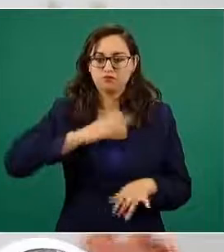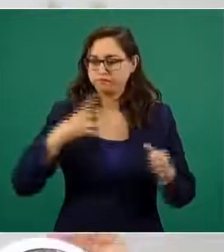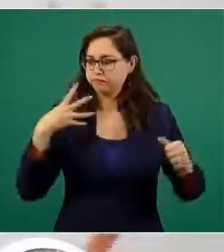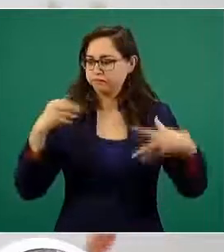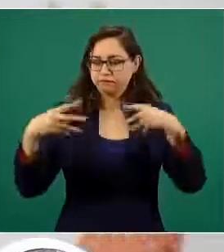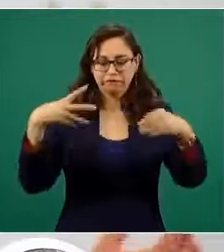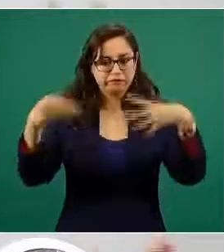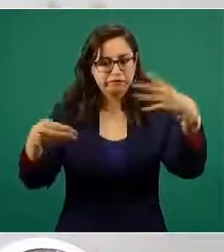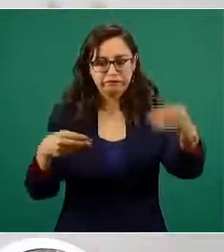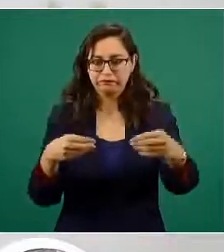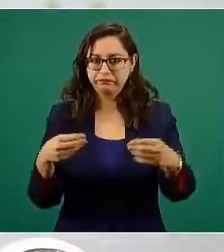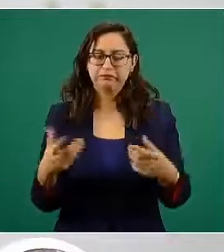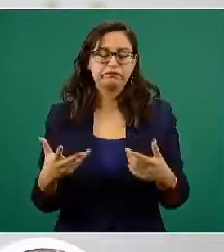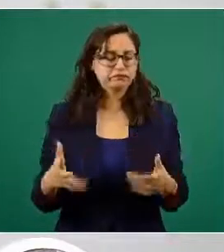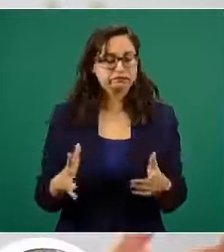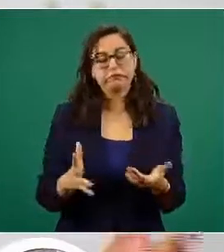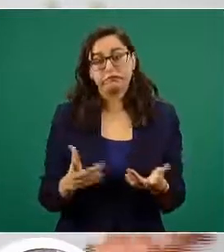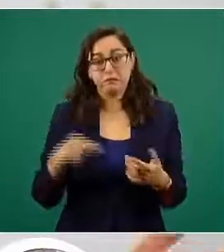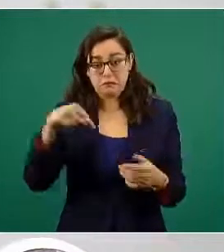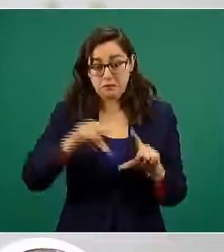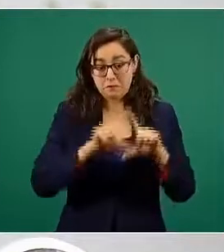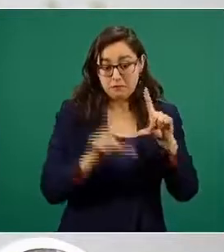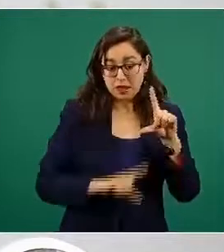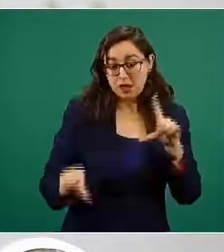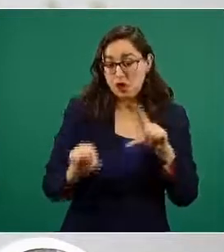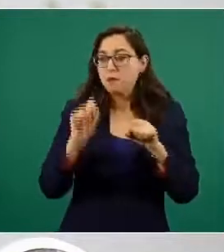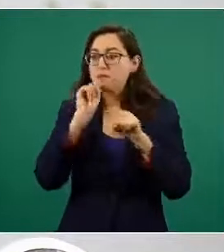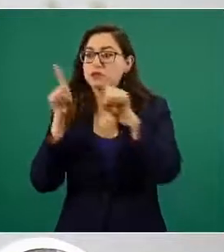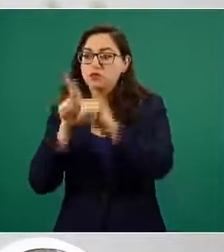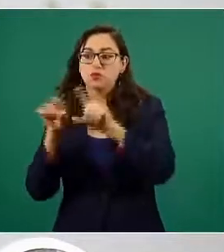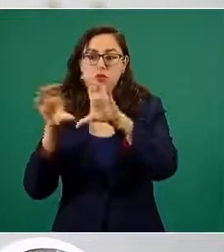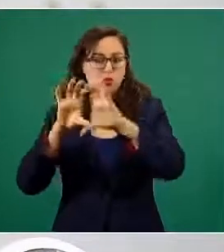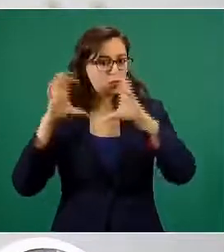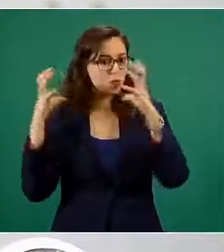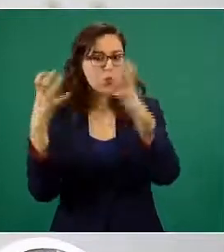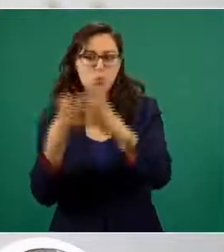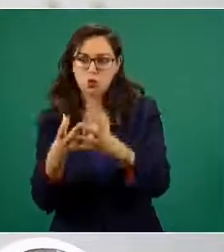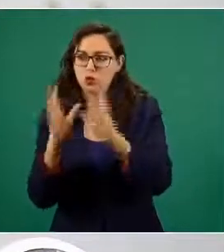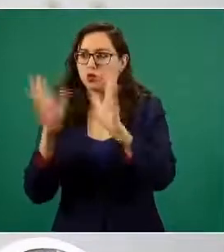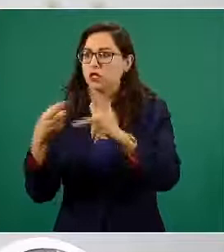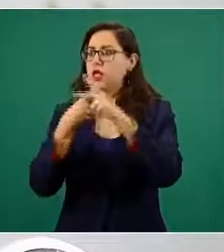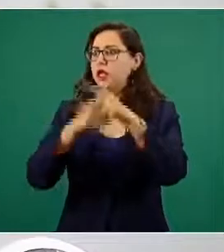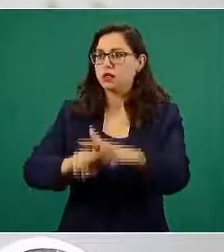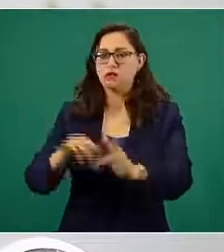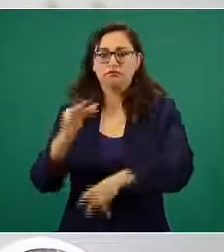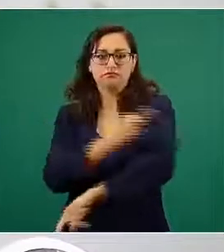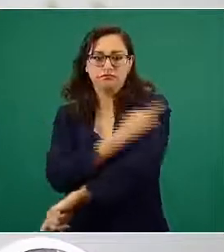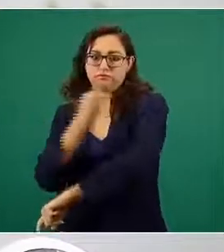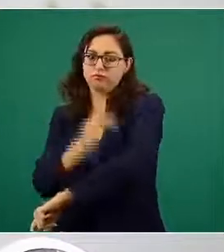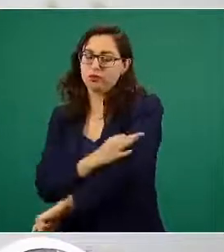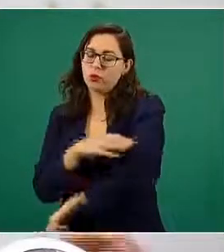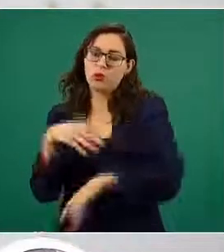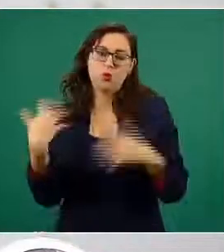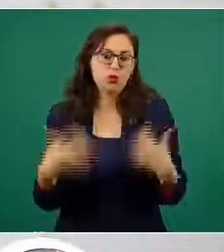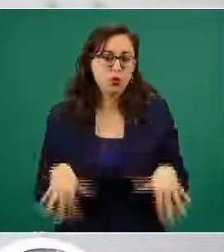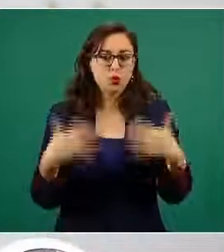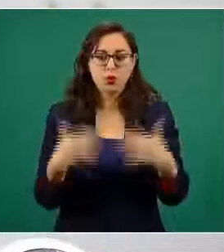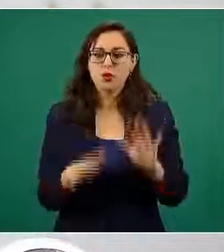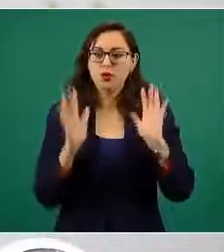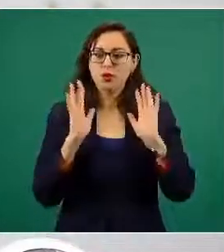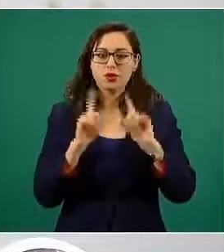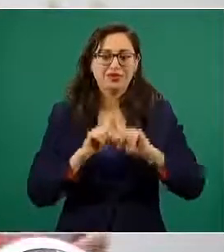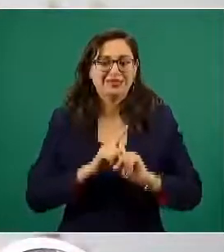epidemia, no solo en México, sino en el mundo, en los países que ya empezaron a vacunar. Es muy diferente,